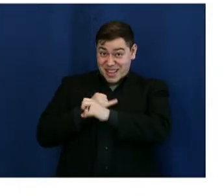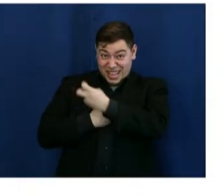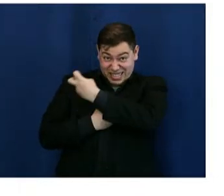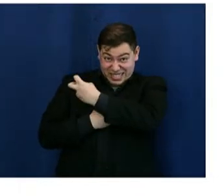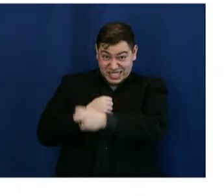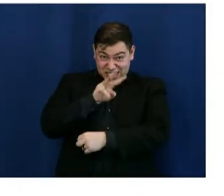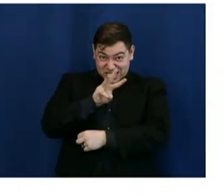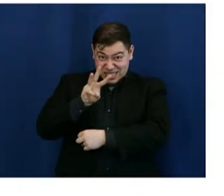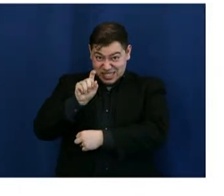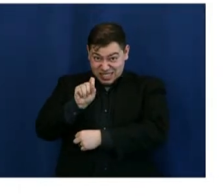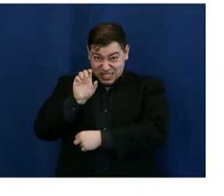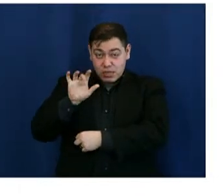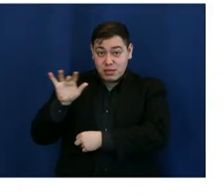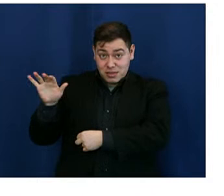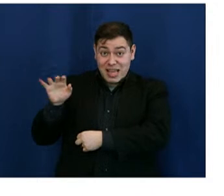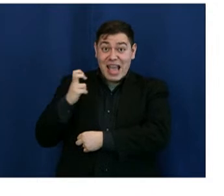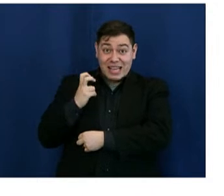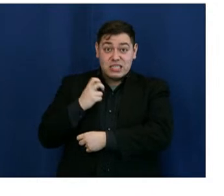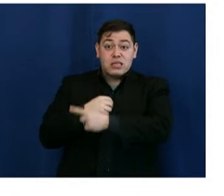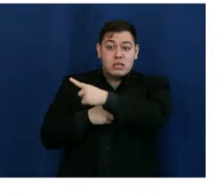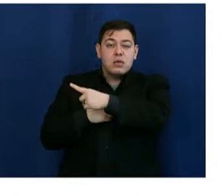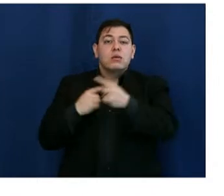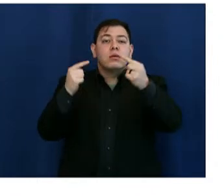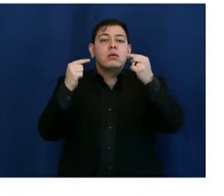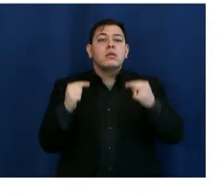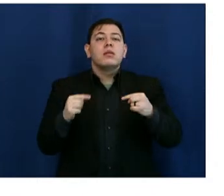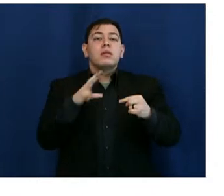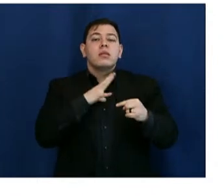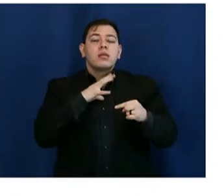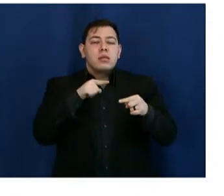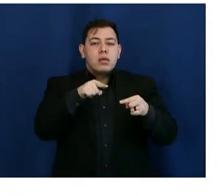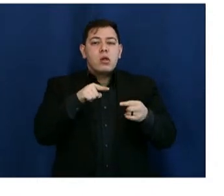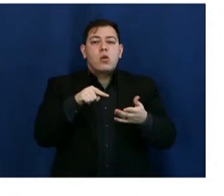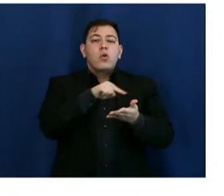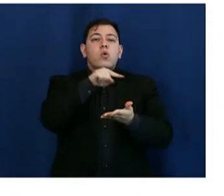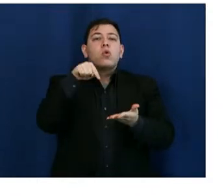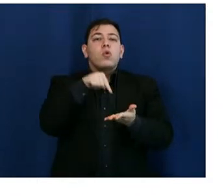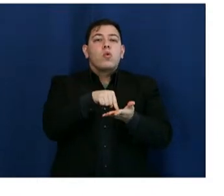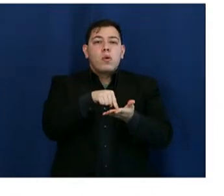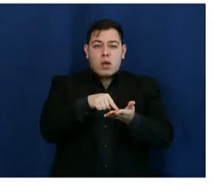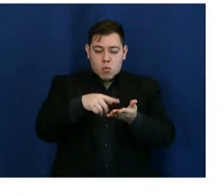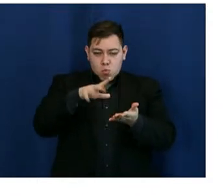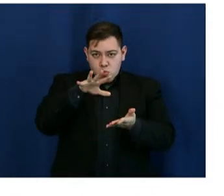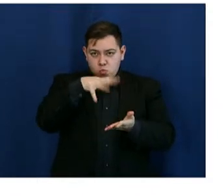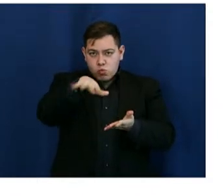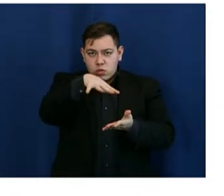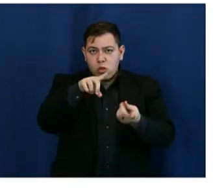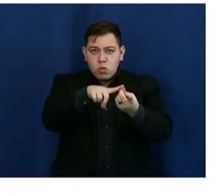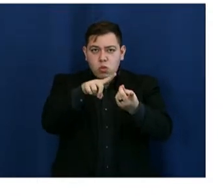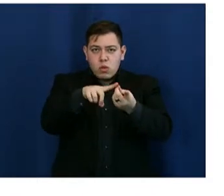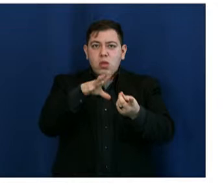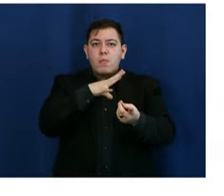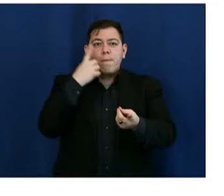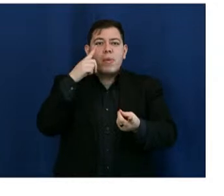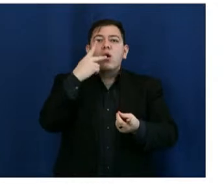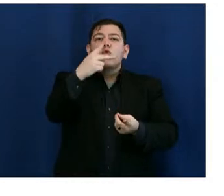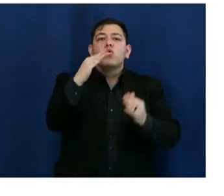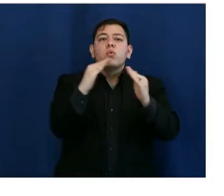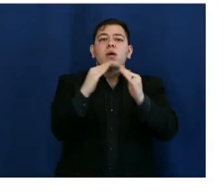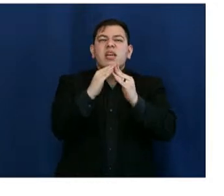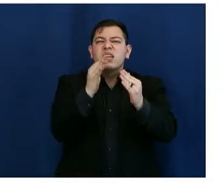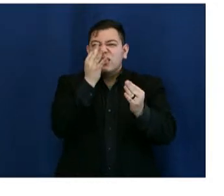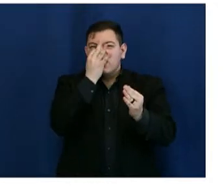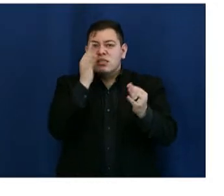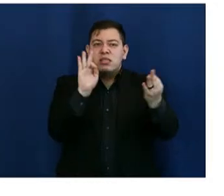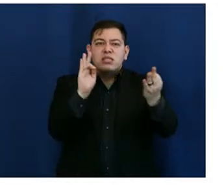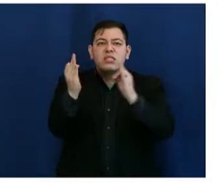vaccinationsuperstationsd.com. Si ven hacia abajo, van a ver una opción de elegir una cita de vacunación que está más cerca de su hogar. Entonces,